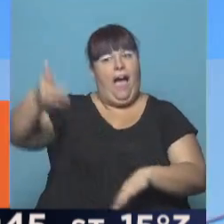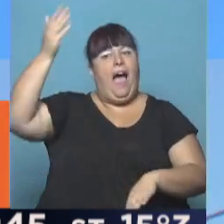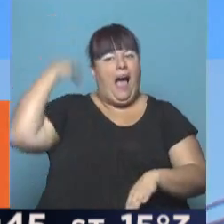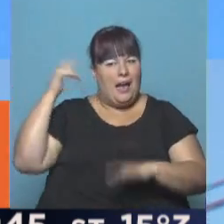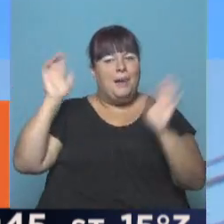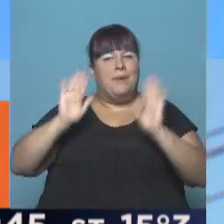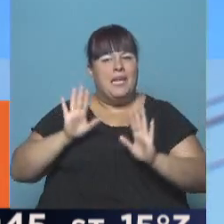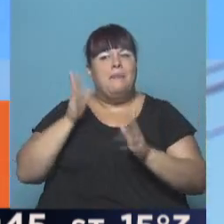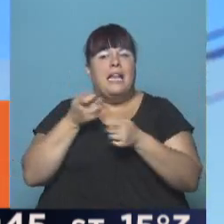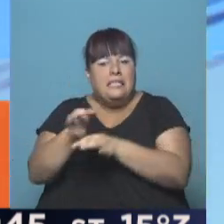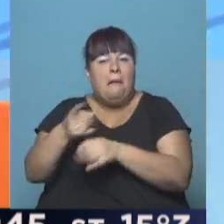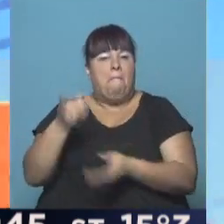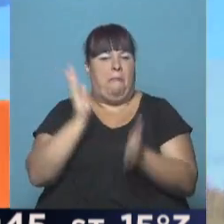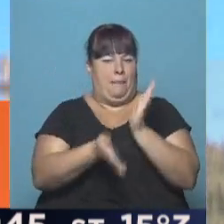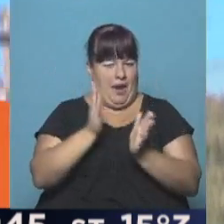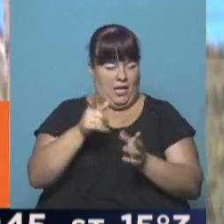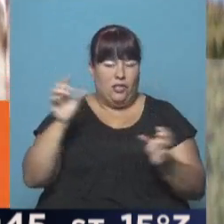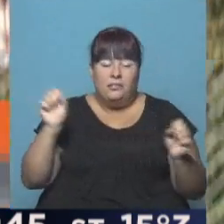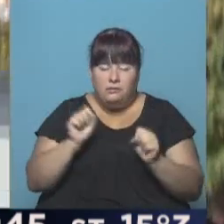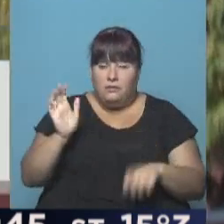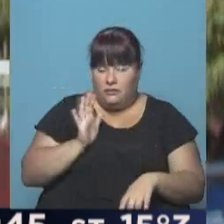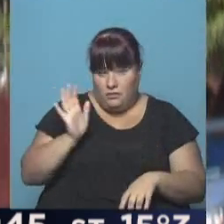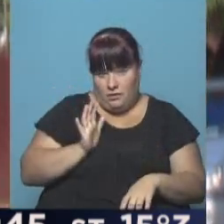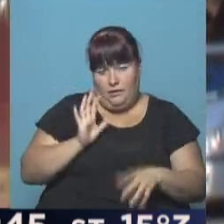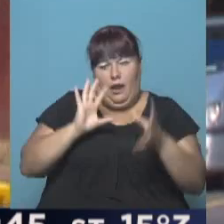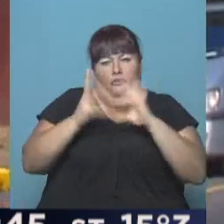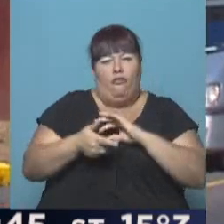fue preparado para eso. La monstruosidad está en lo